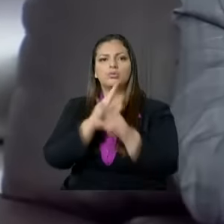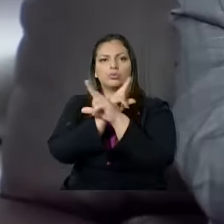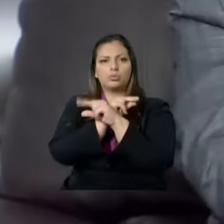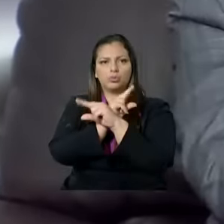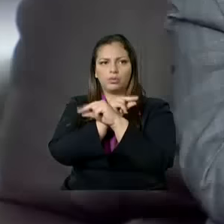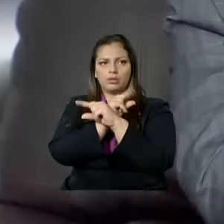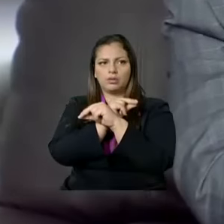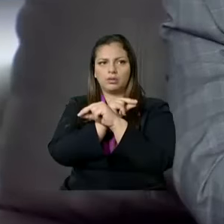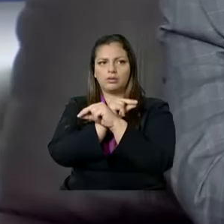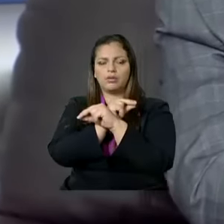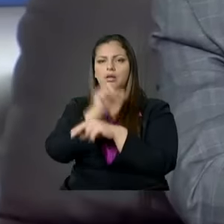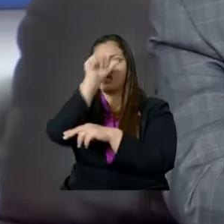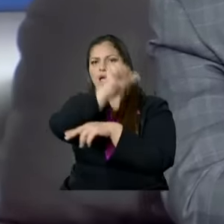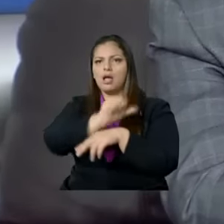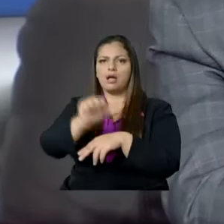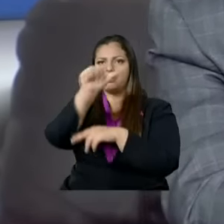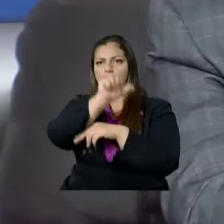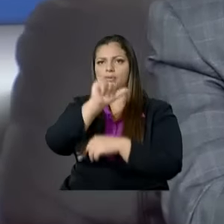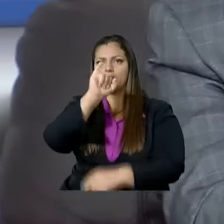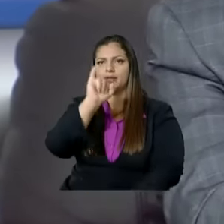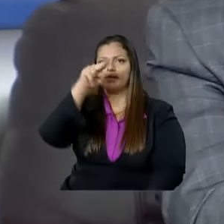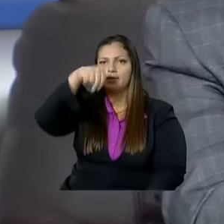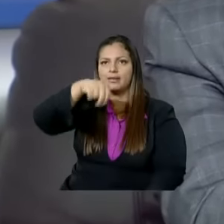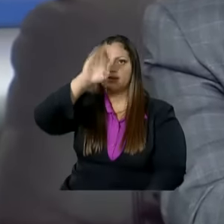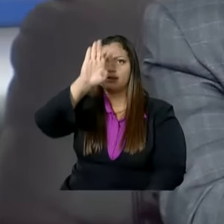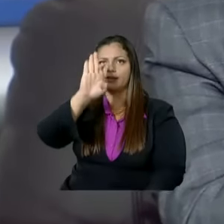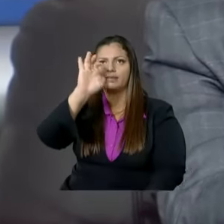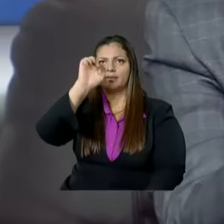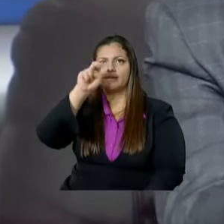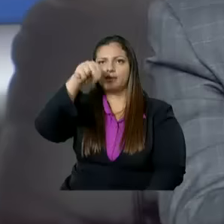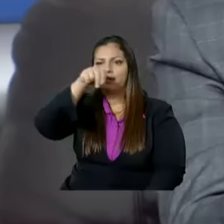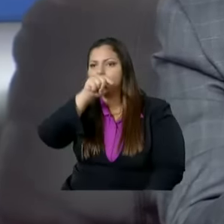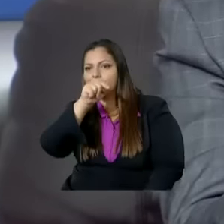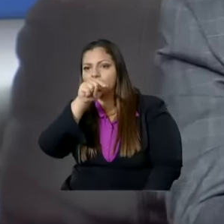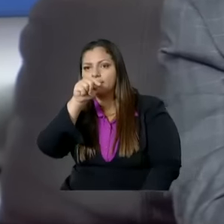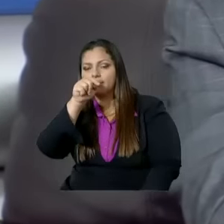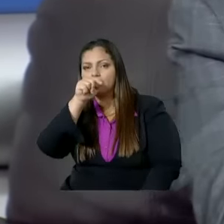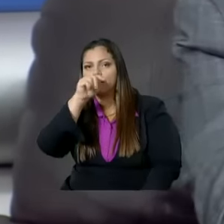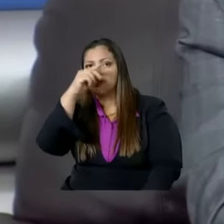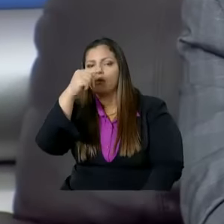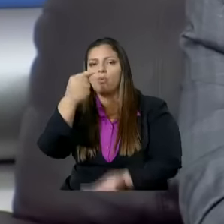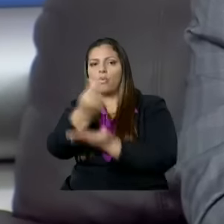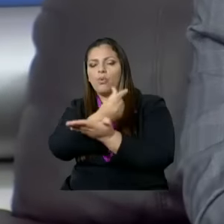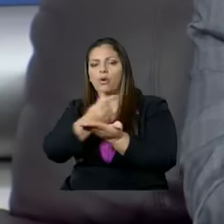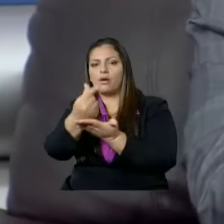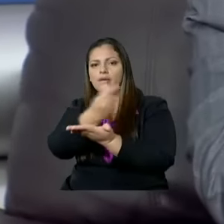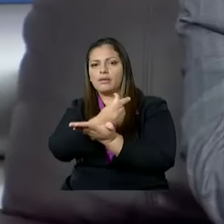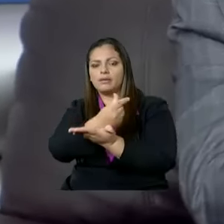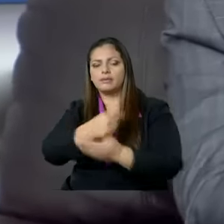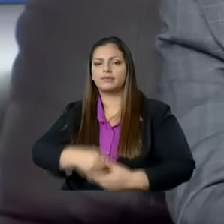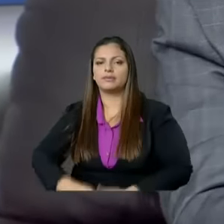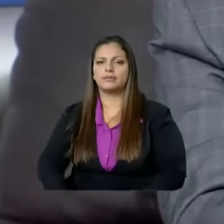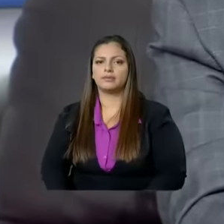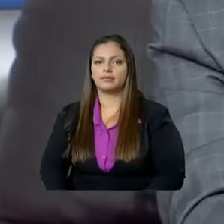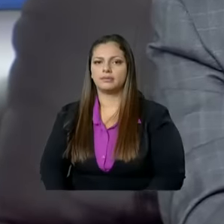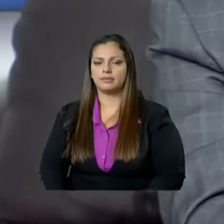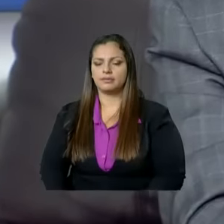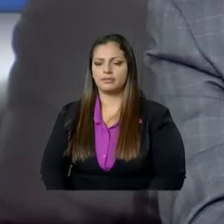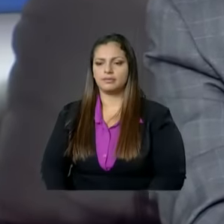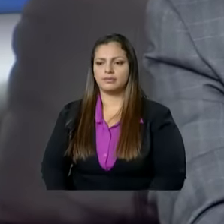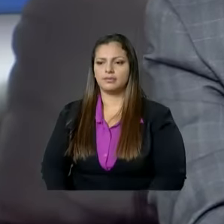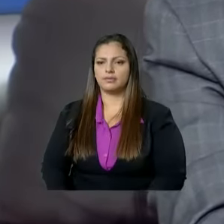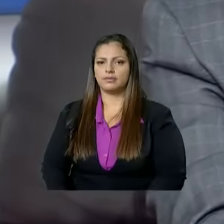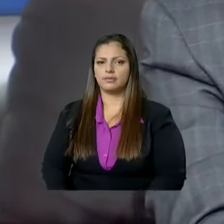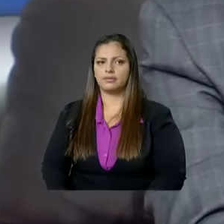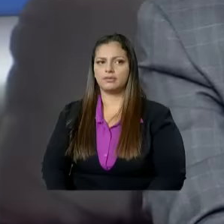En Twitter, arroba Inten Guayas, también con el mismo eslogan, que son las campañas publicitarias. Arroba Intel